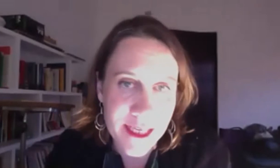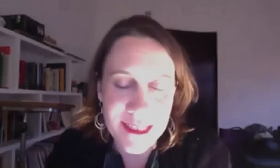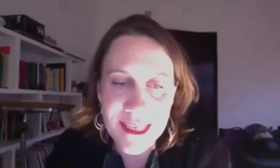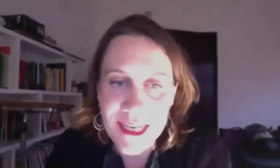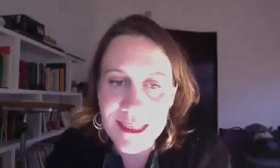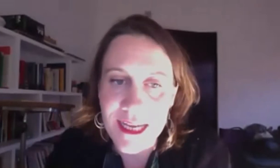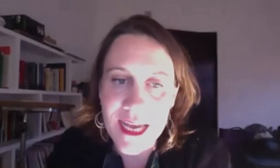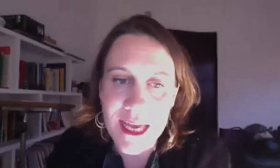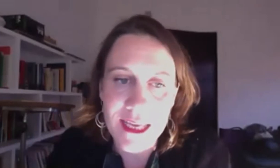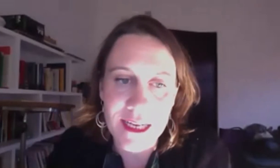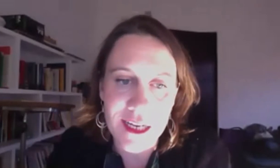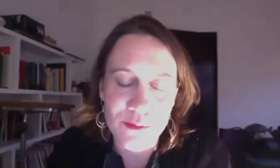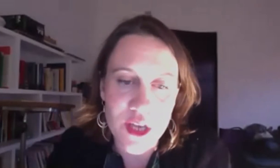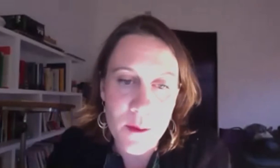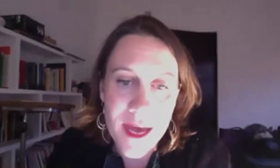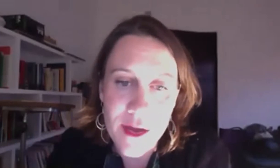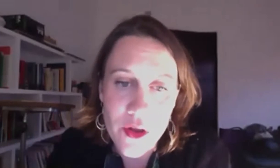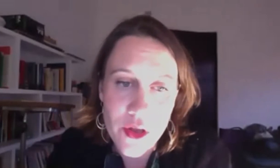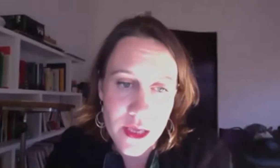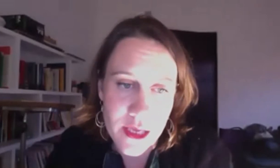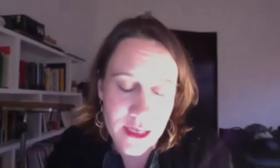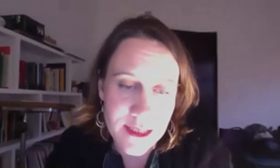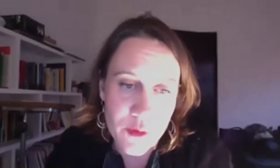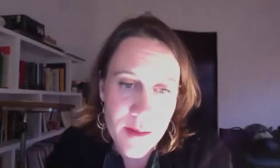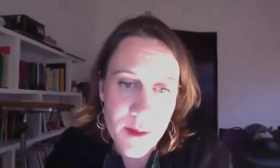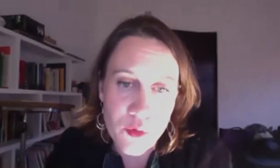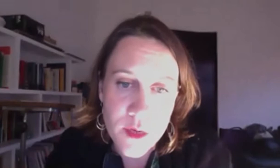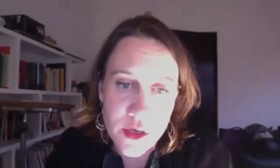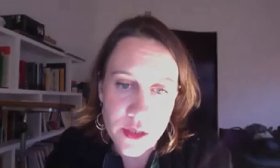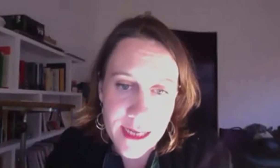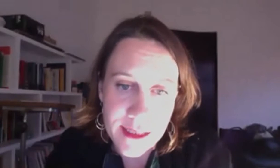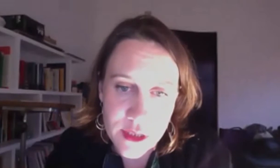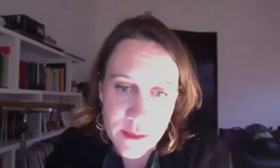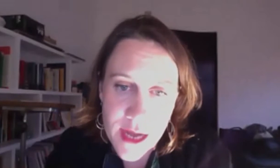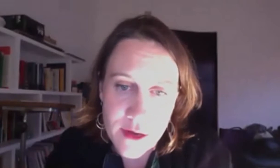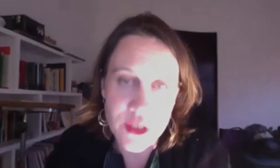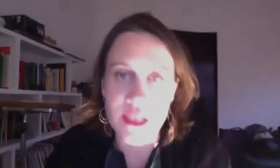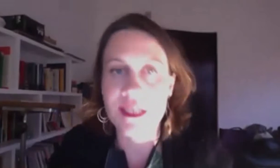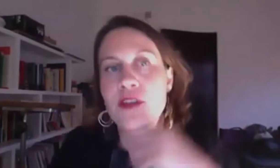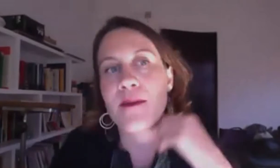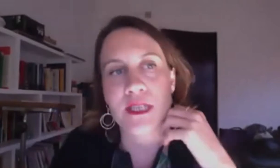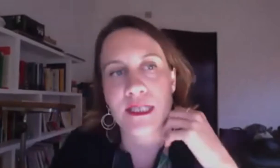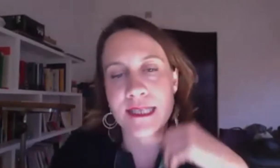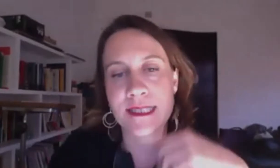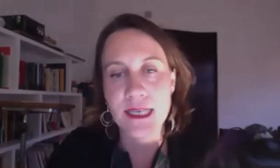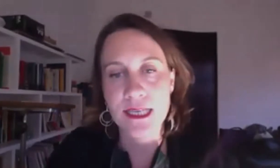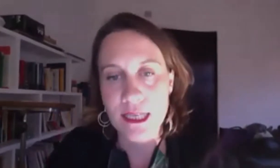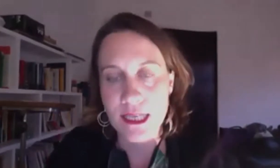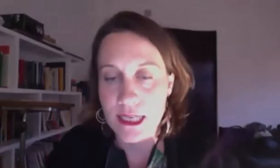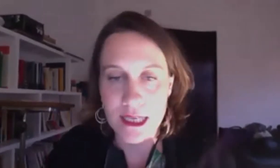etapa de Quehaceres, acá en el Museo Amparo, en este programa público de arte contemporáneos que desarrollamos desde